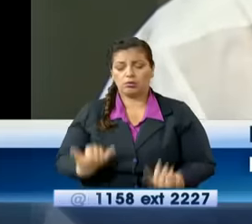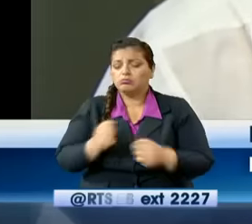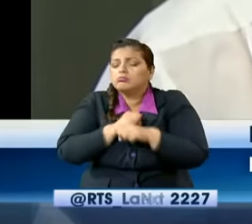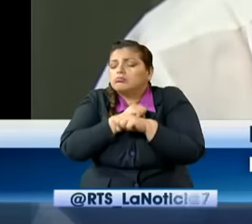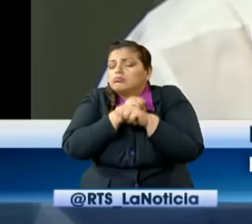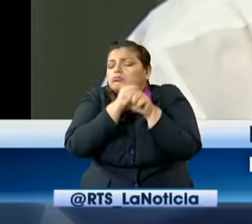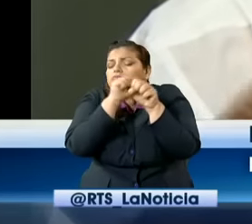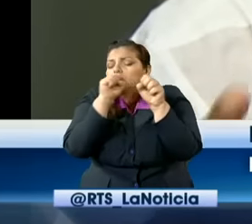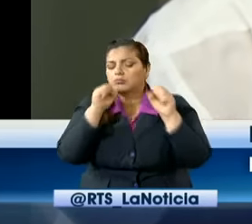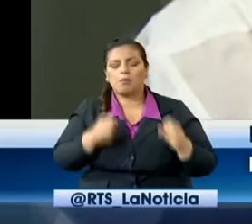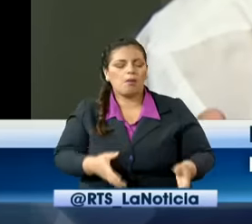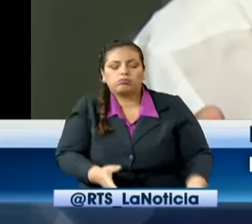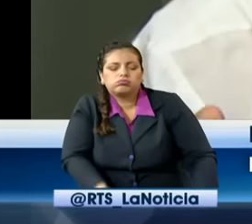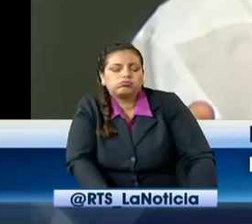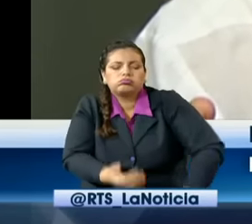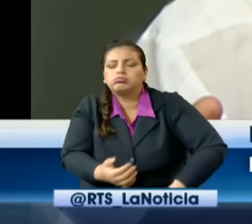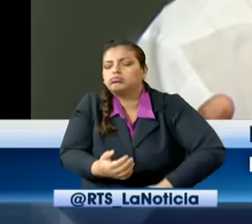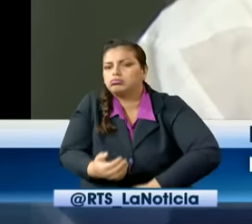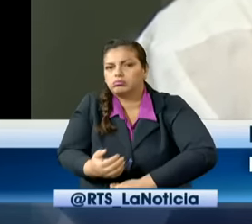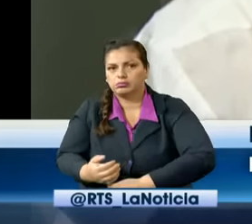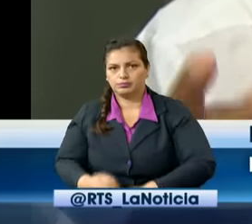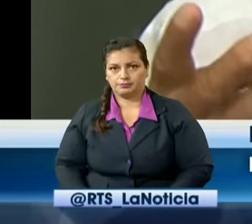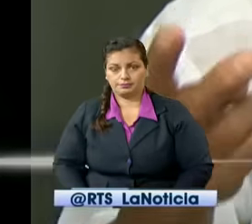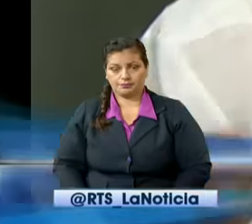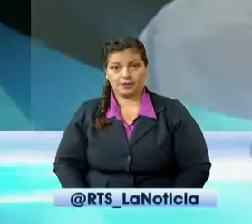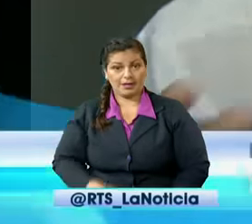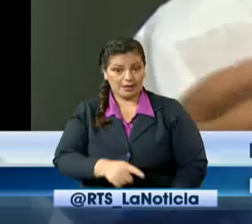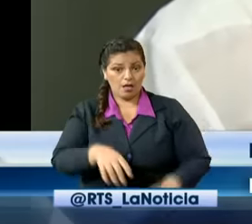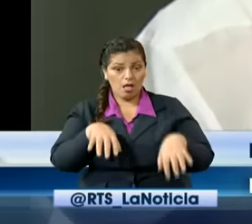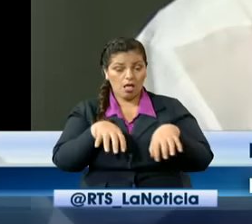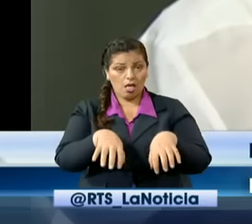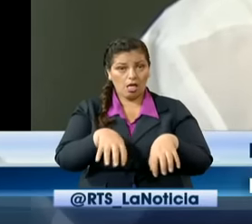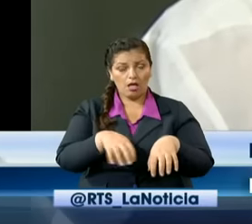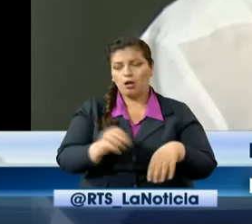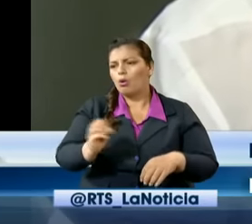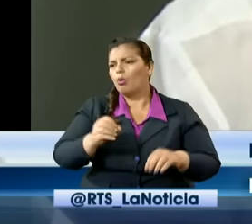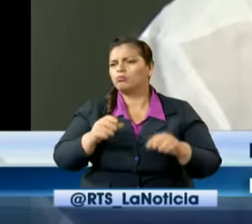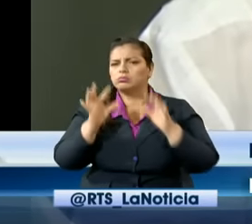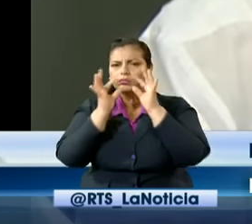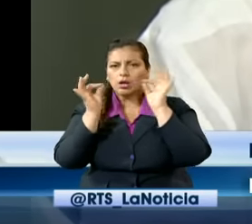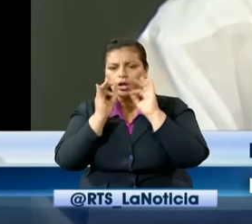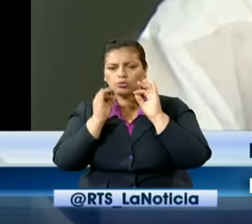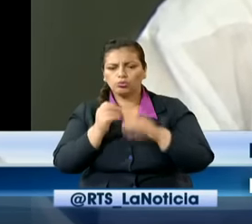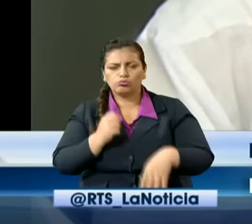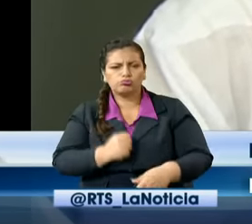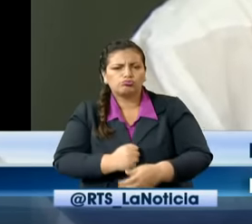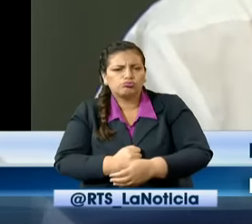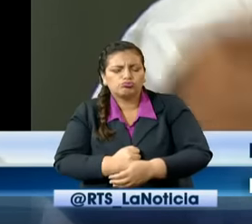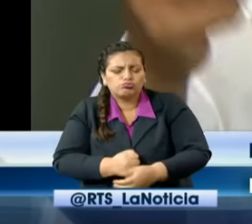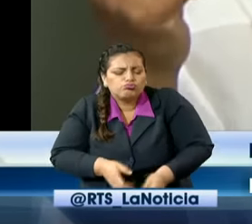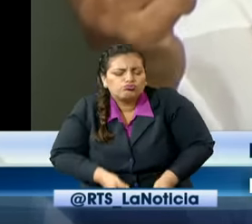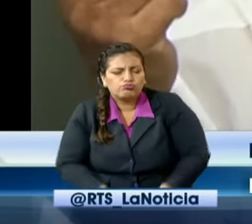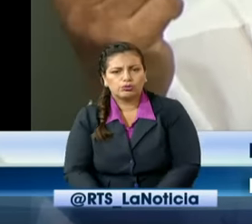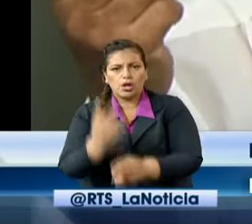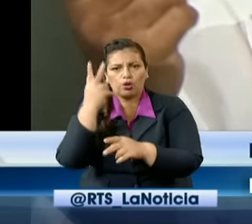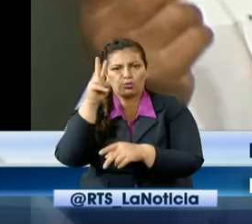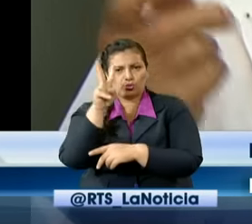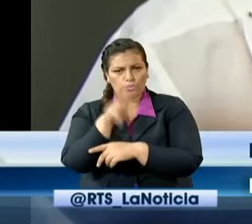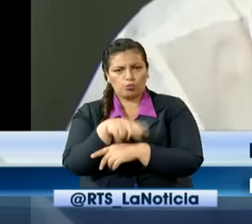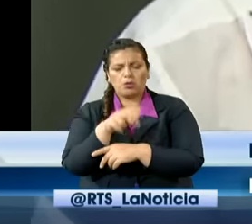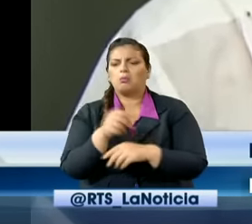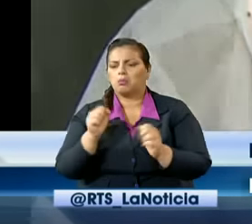protege. A partir de 2 meses de edad se vacuna al perro y al gato. Entonces aquí estamos de las 7:30 hasta las